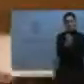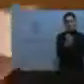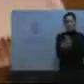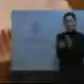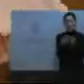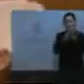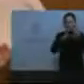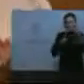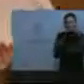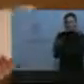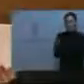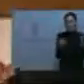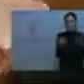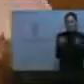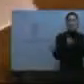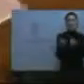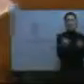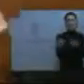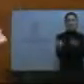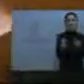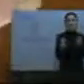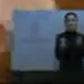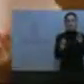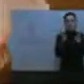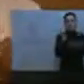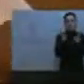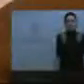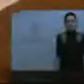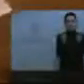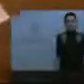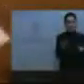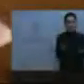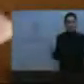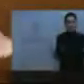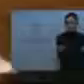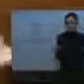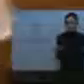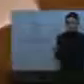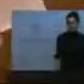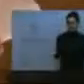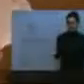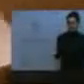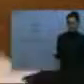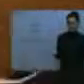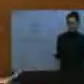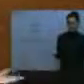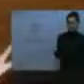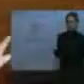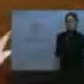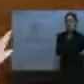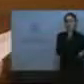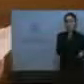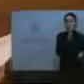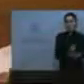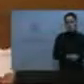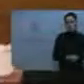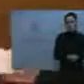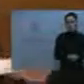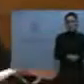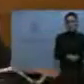aclarar el transporte sanitario de este marco establecido entre estas dos comunidades, cómo va a ser. Tiene,